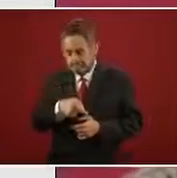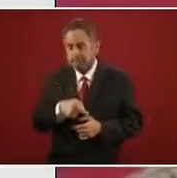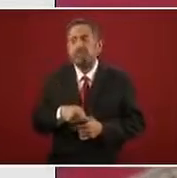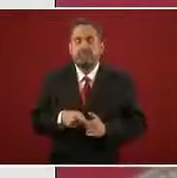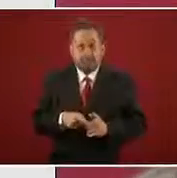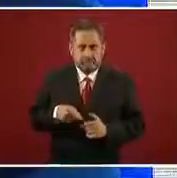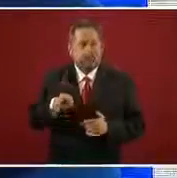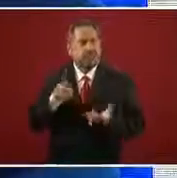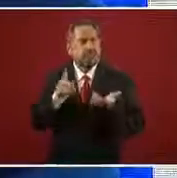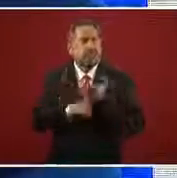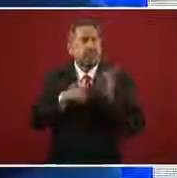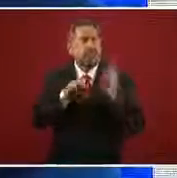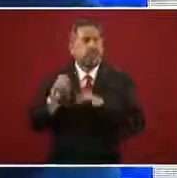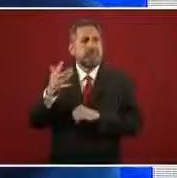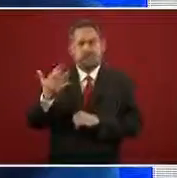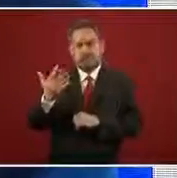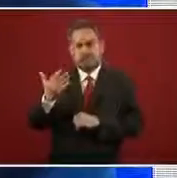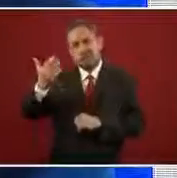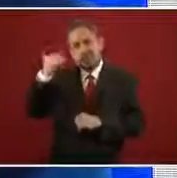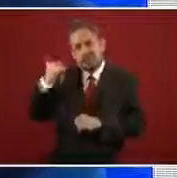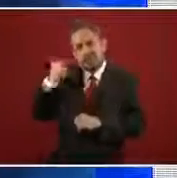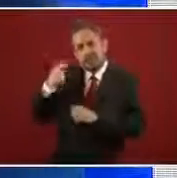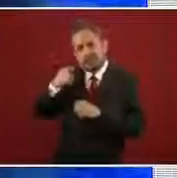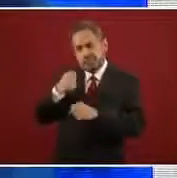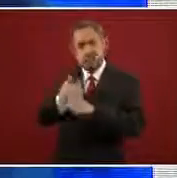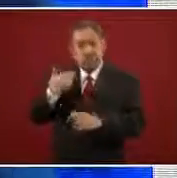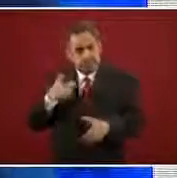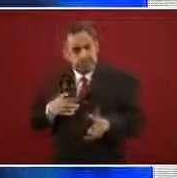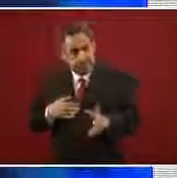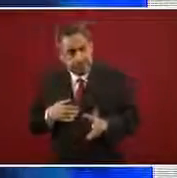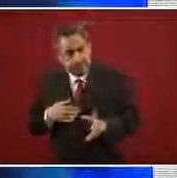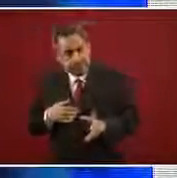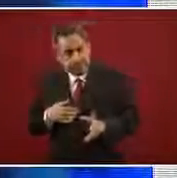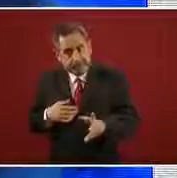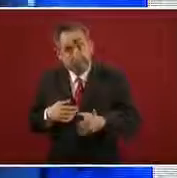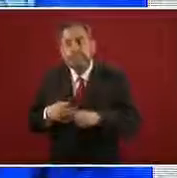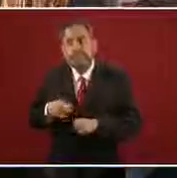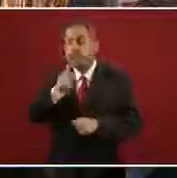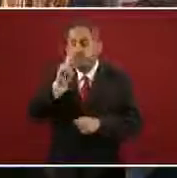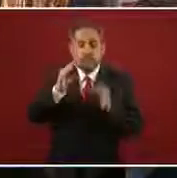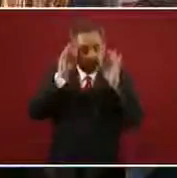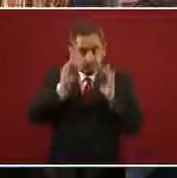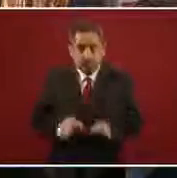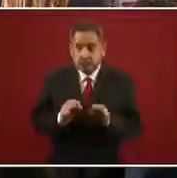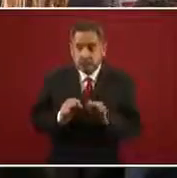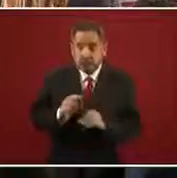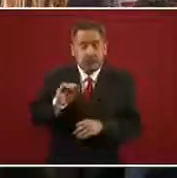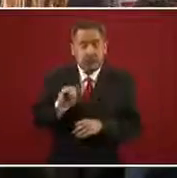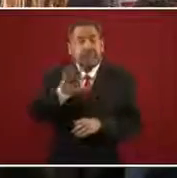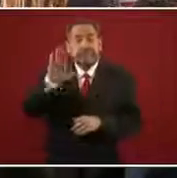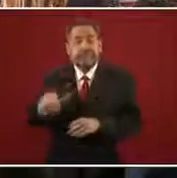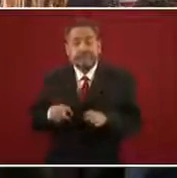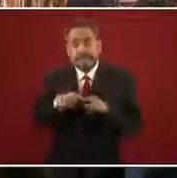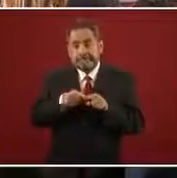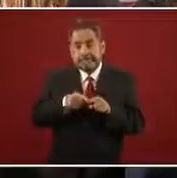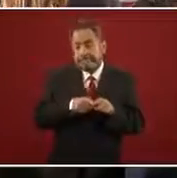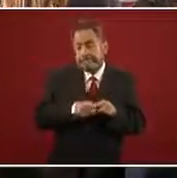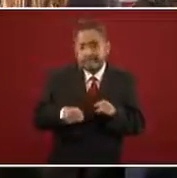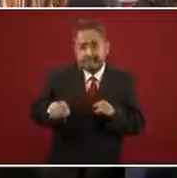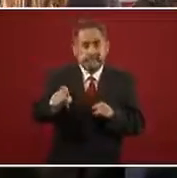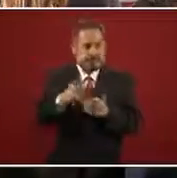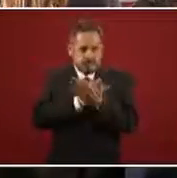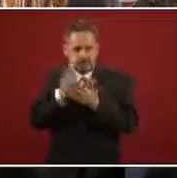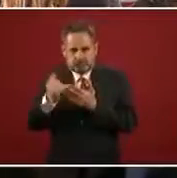en los años 50 del siglo pasado. Bueno, pero el proyecto original contemplaba, como eran los